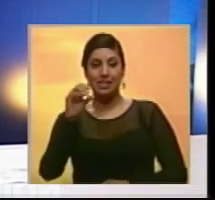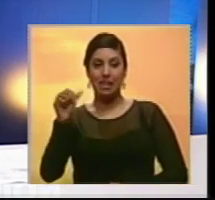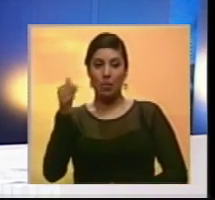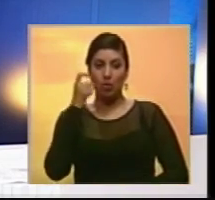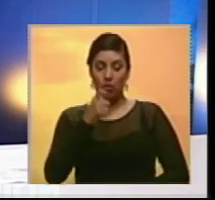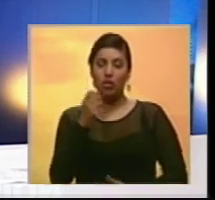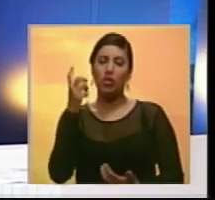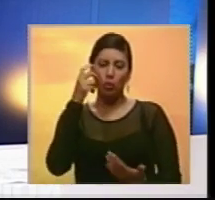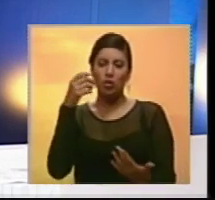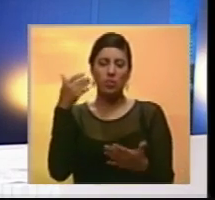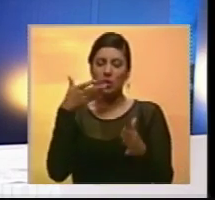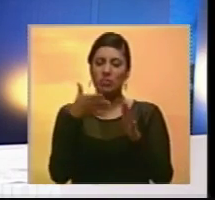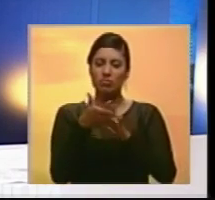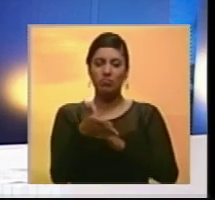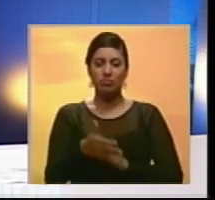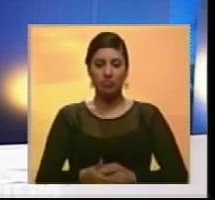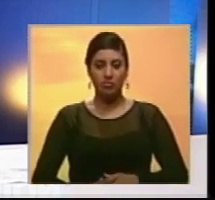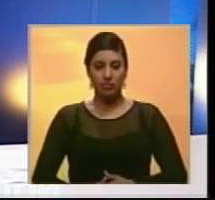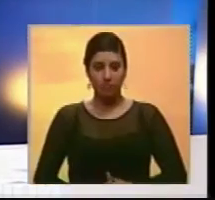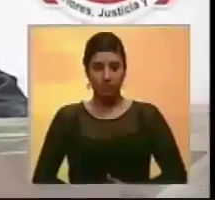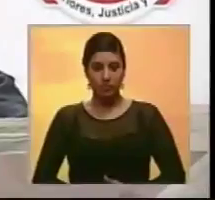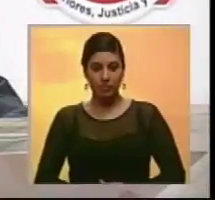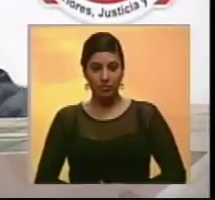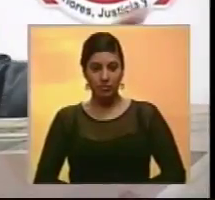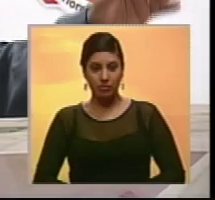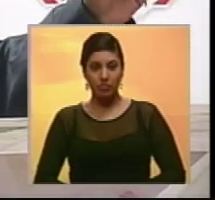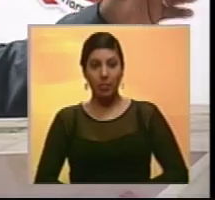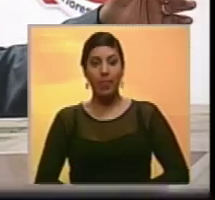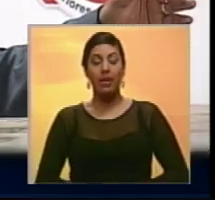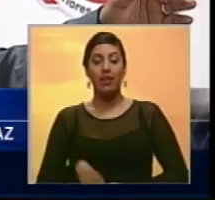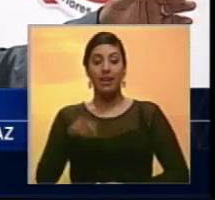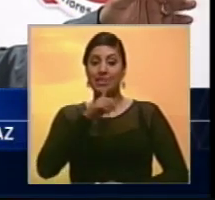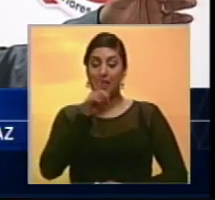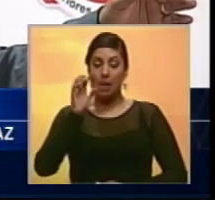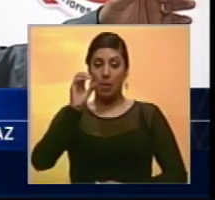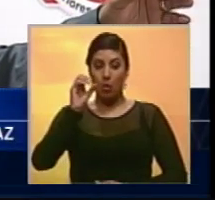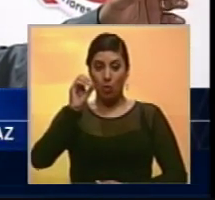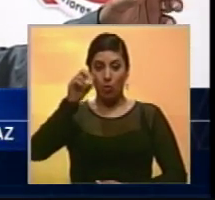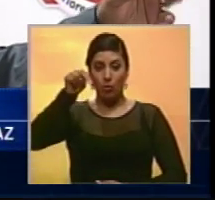bolívares. Escuchemos parte de lo que fueron sus declaraciones. Estas ONG